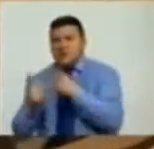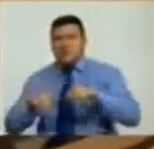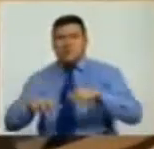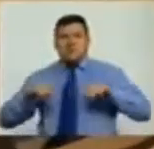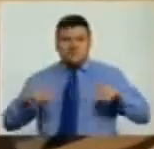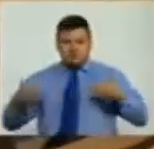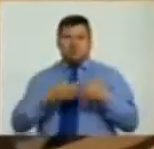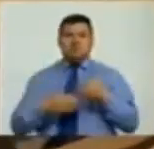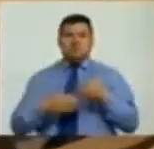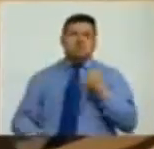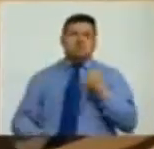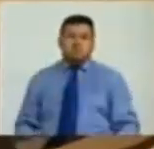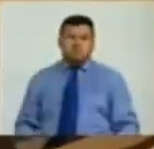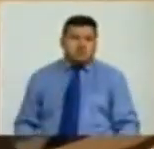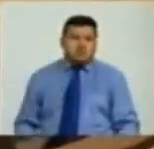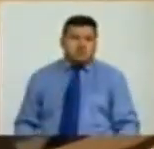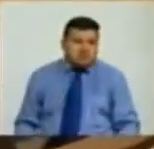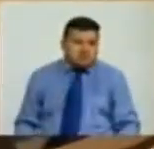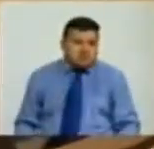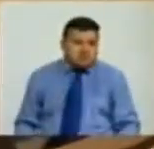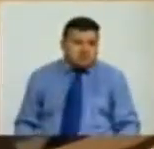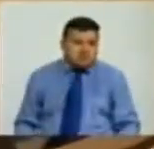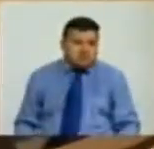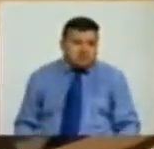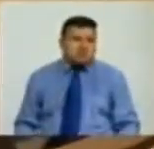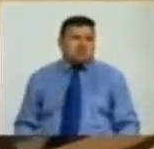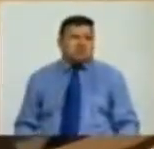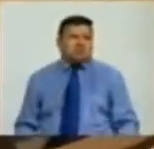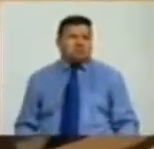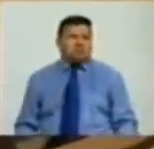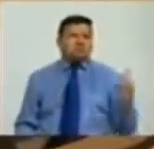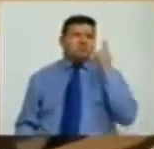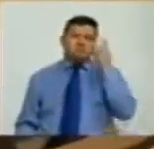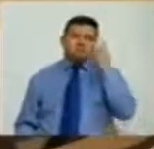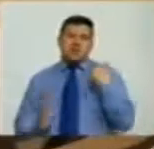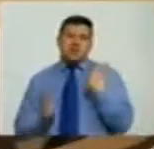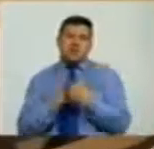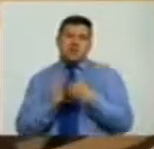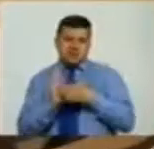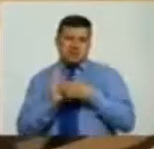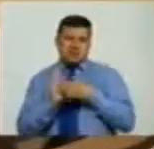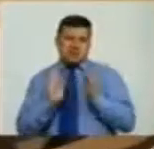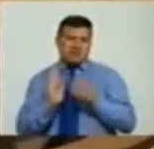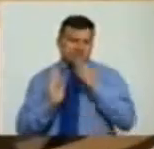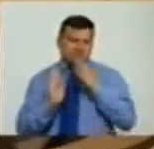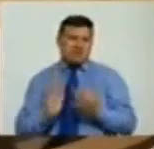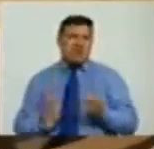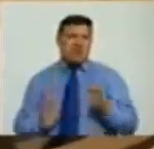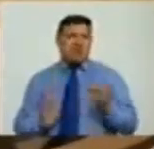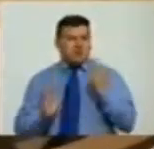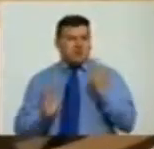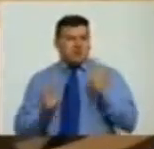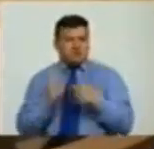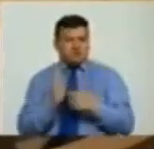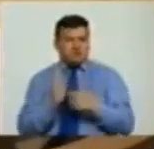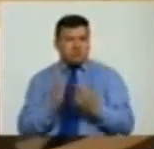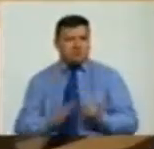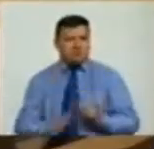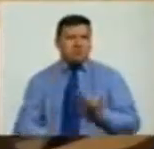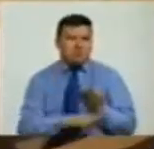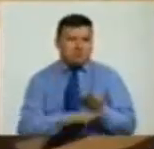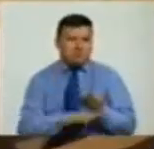y simplemente para redondear la argumentación, reiterarla y